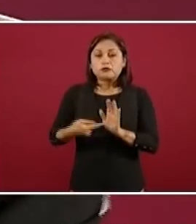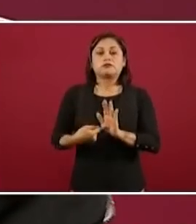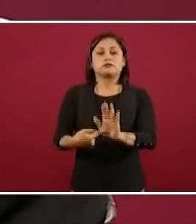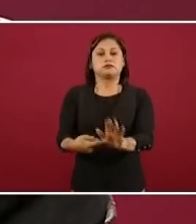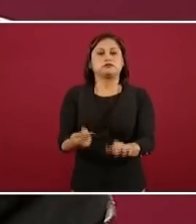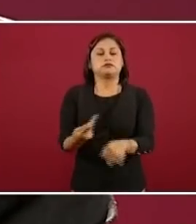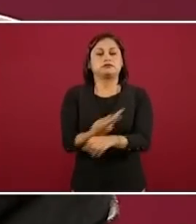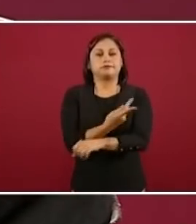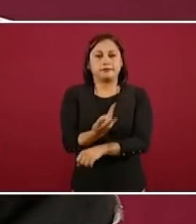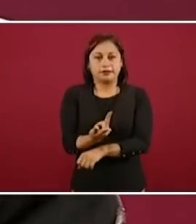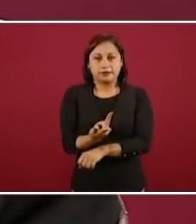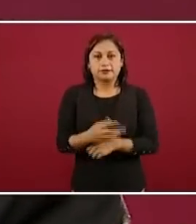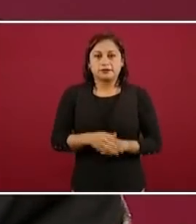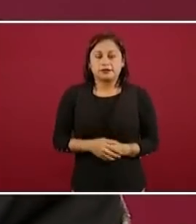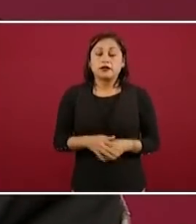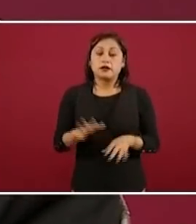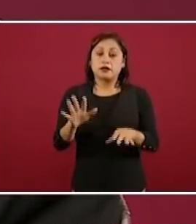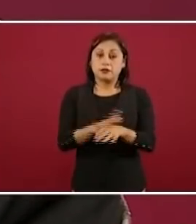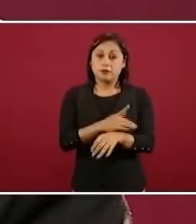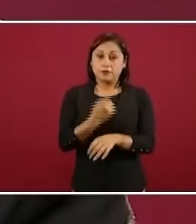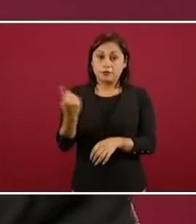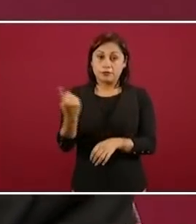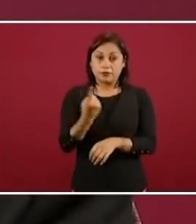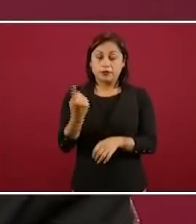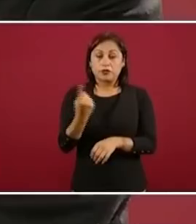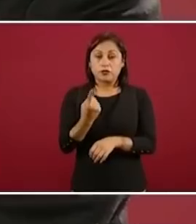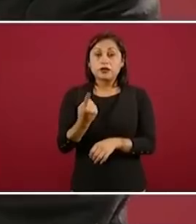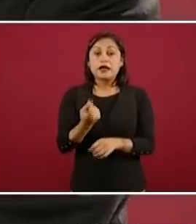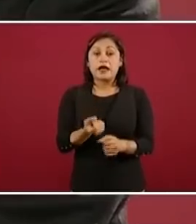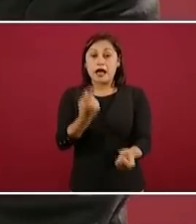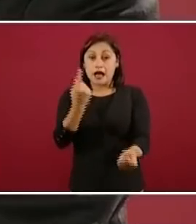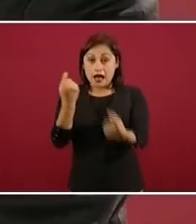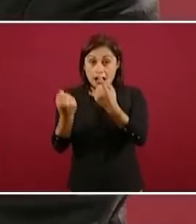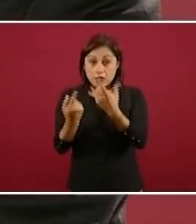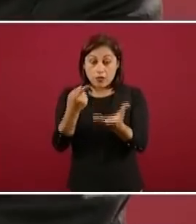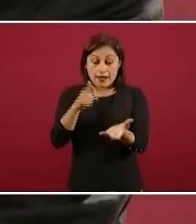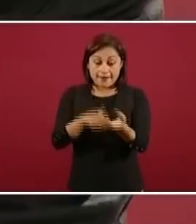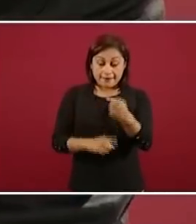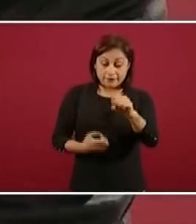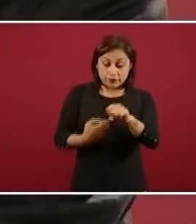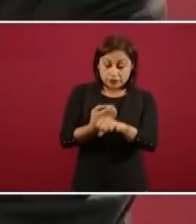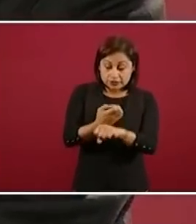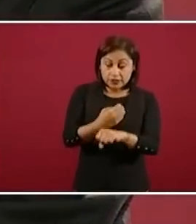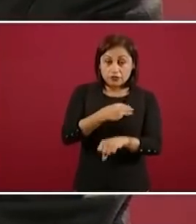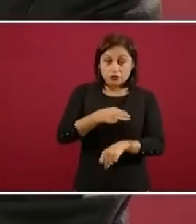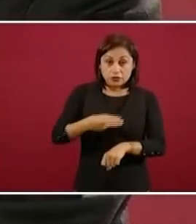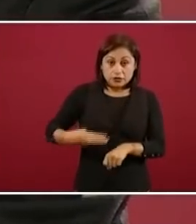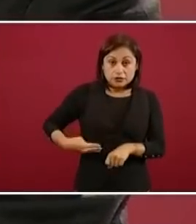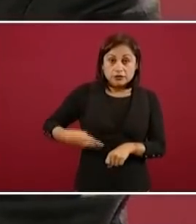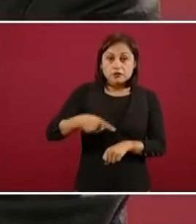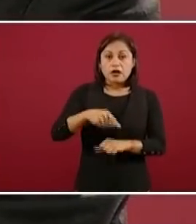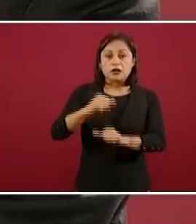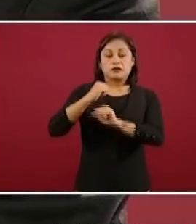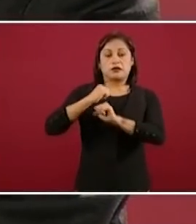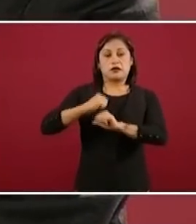porque hay autoridades locales que se aplican